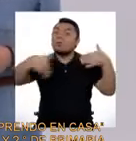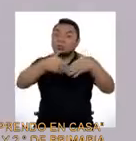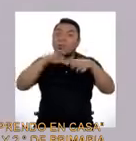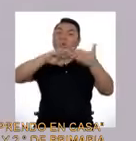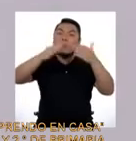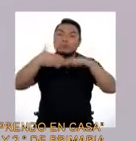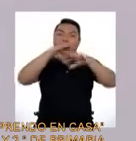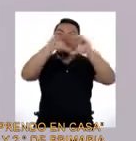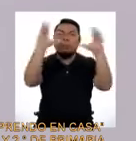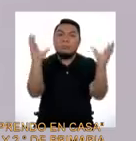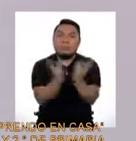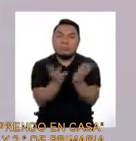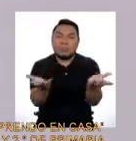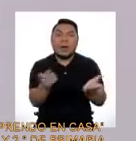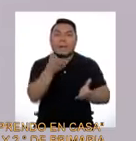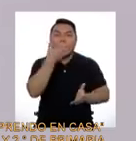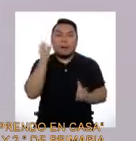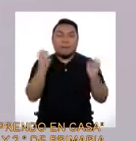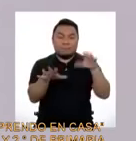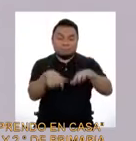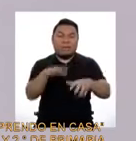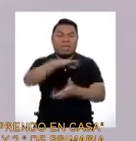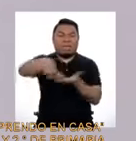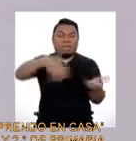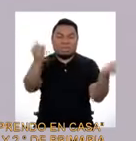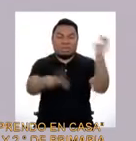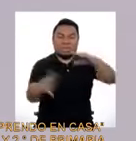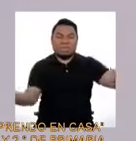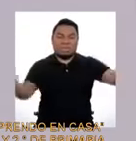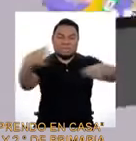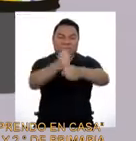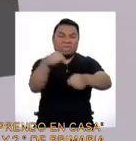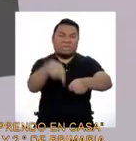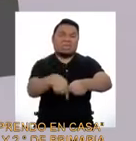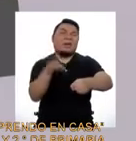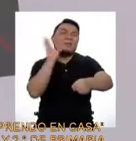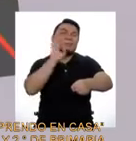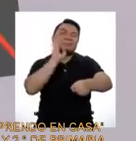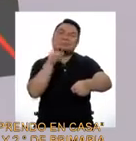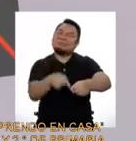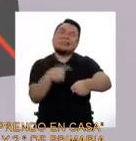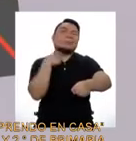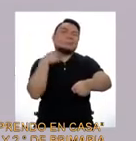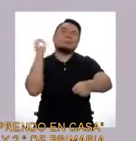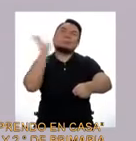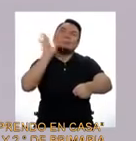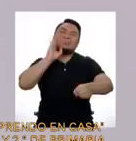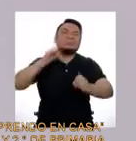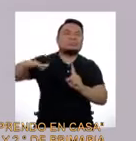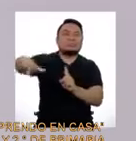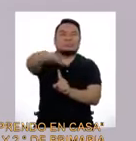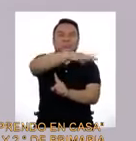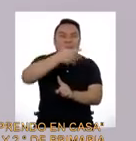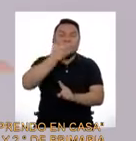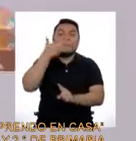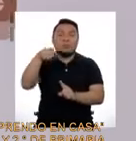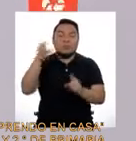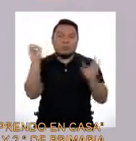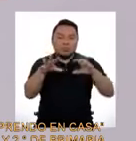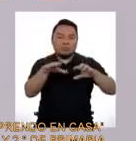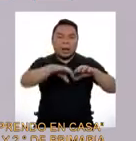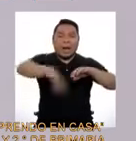comunidad. Cuando colocamos los residuos mezclados unos con otros, se convierten en basura que contamina el ambiente. Pero si los